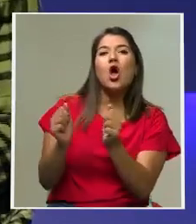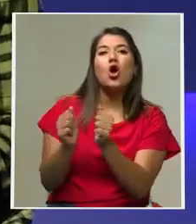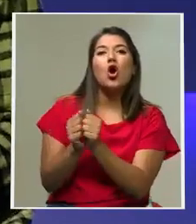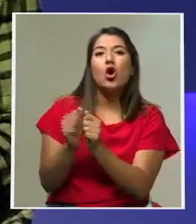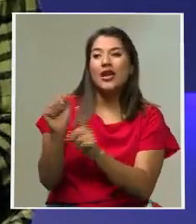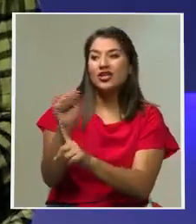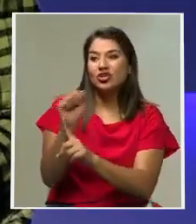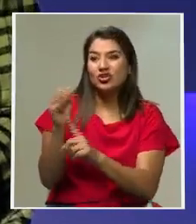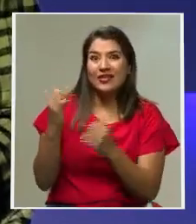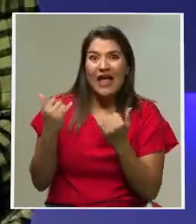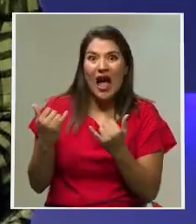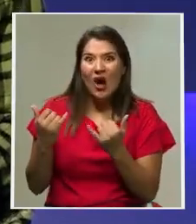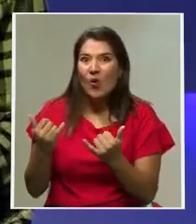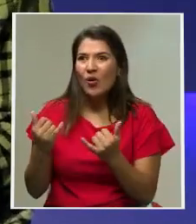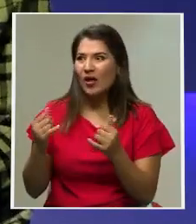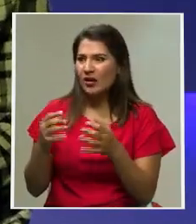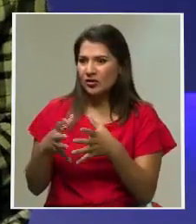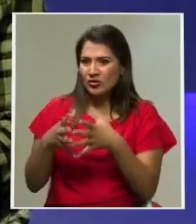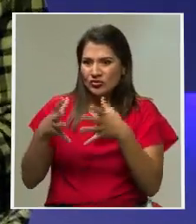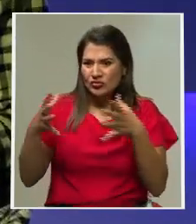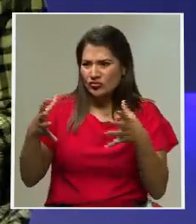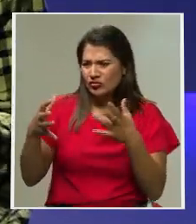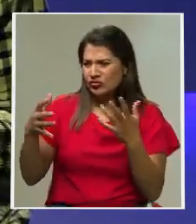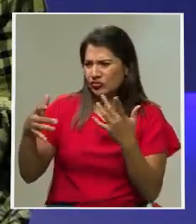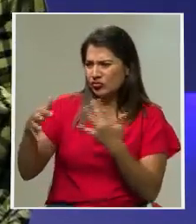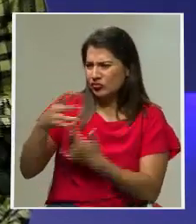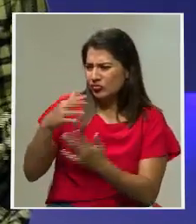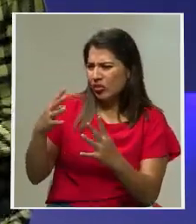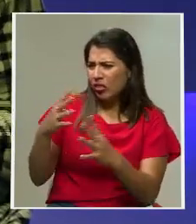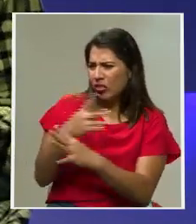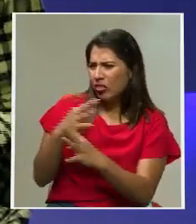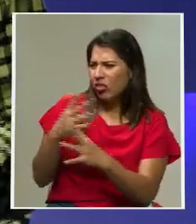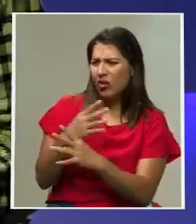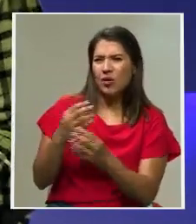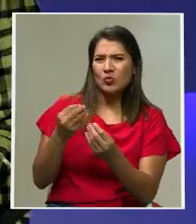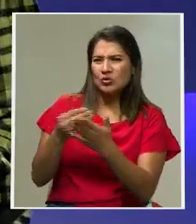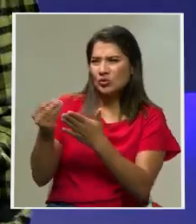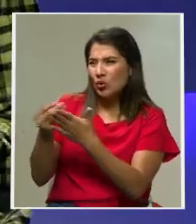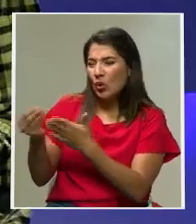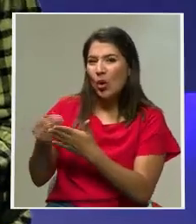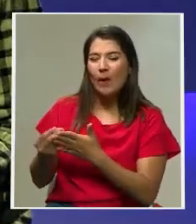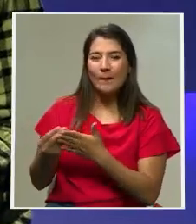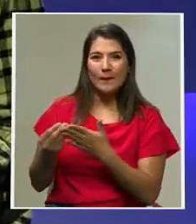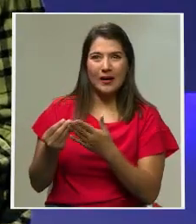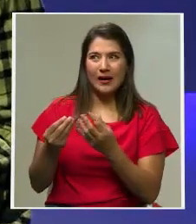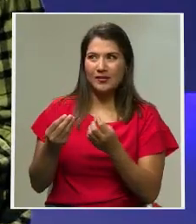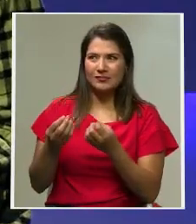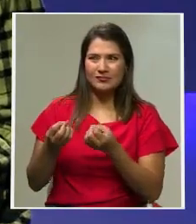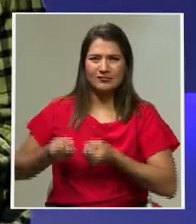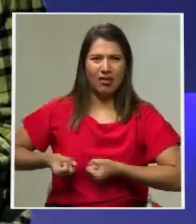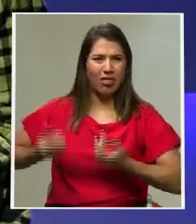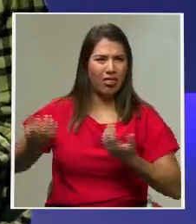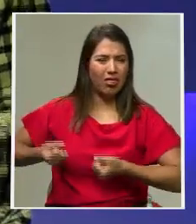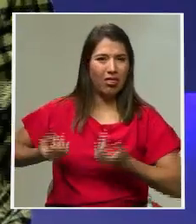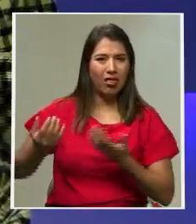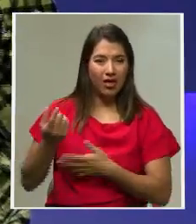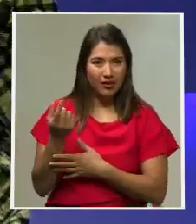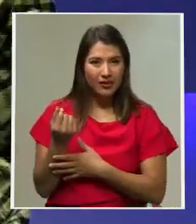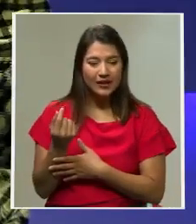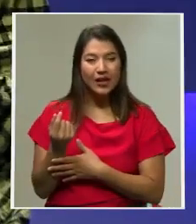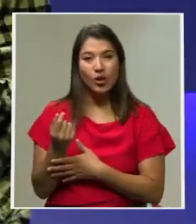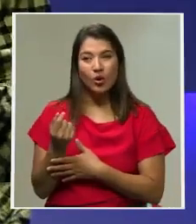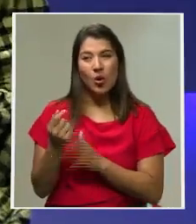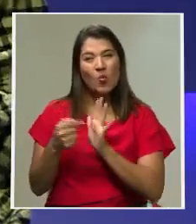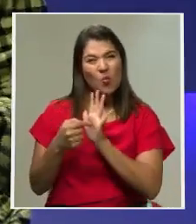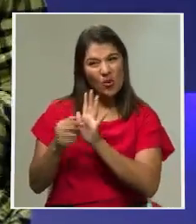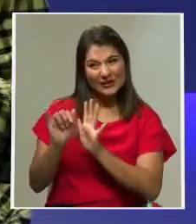sociedades de consumo, de la irreflexividad precisamente con la que consumimos en las sociedades contemporáneas. Es algo que en